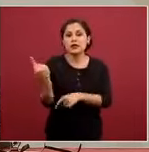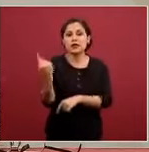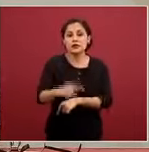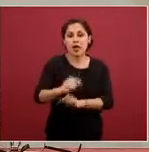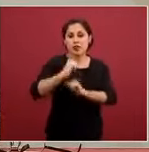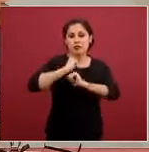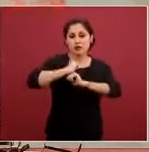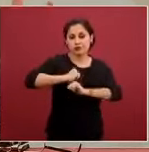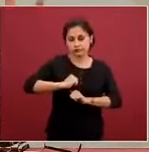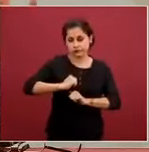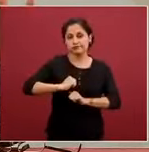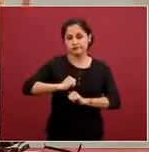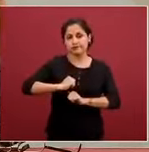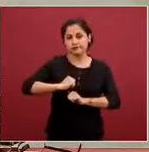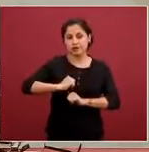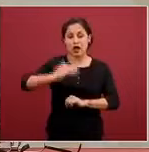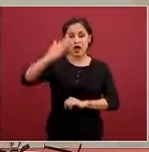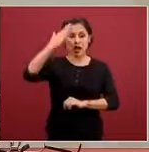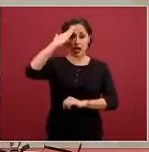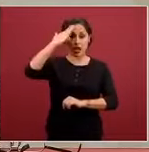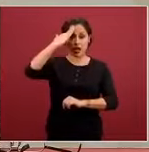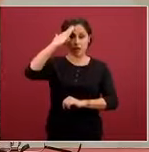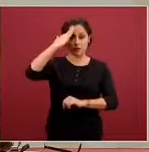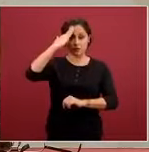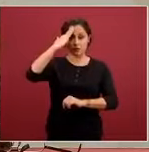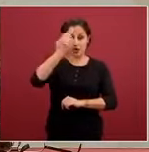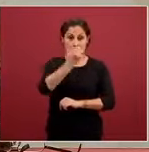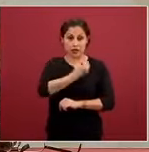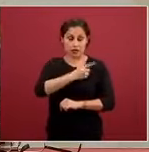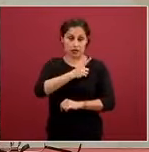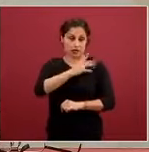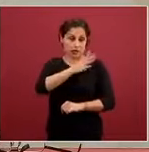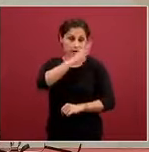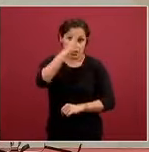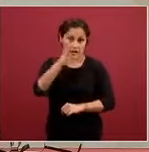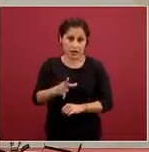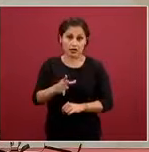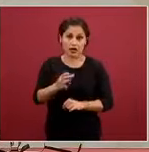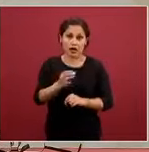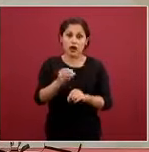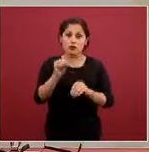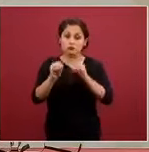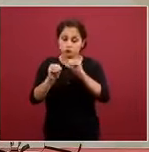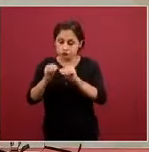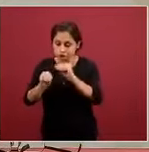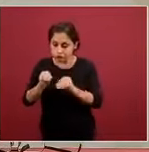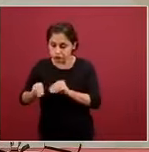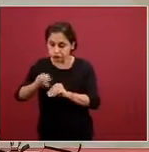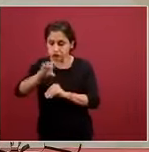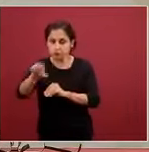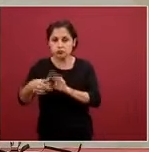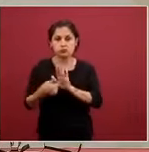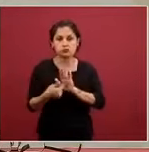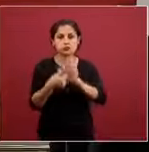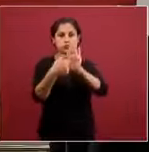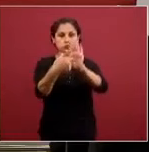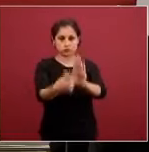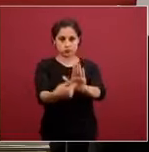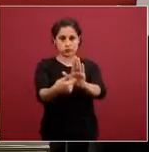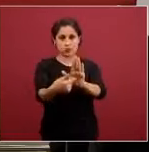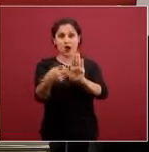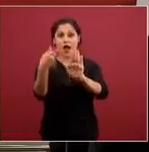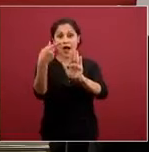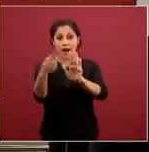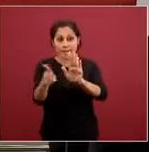Federal diseñarlas y proveer los lineamientos para su aplicación, pero le corresponde a la Autoridad